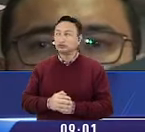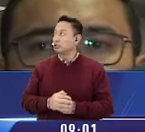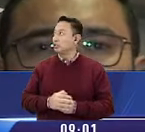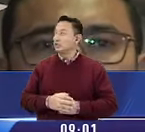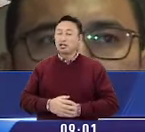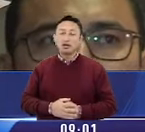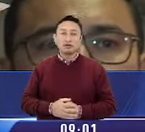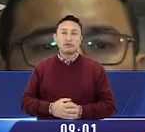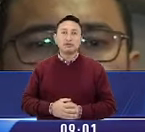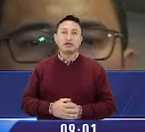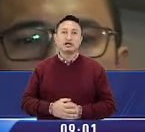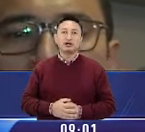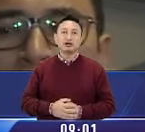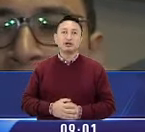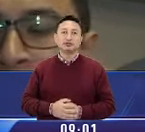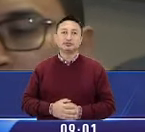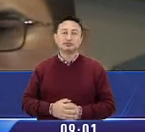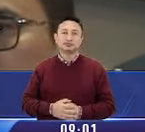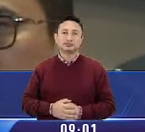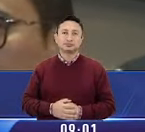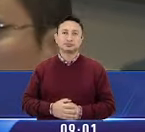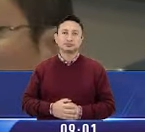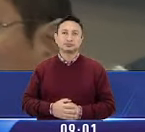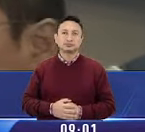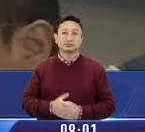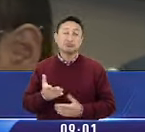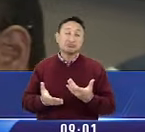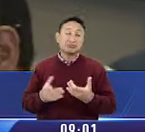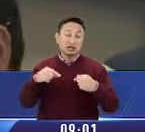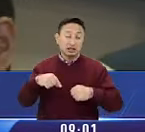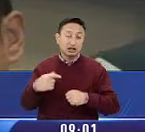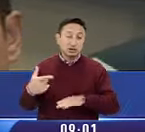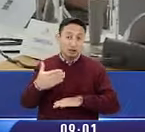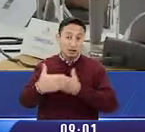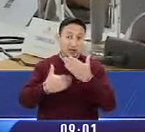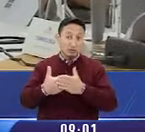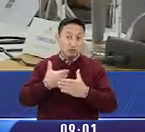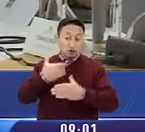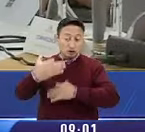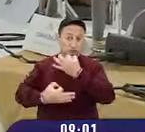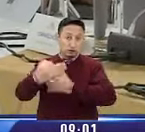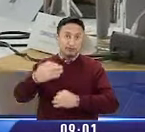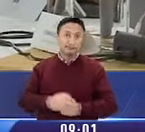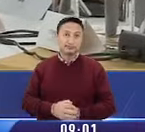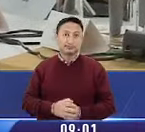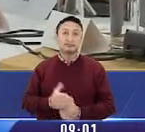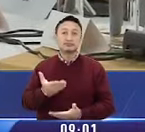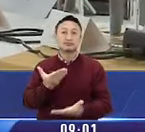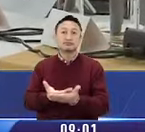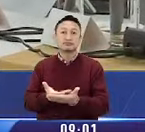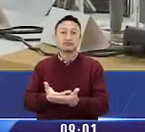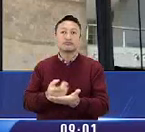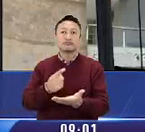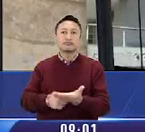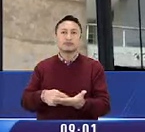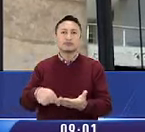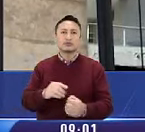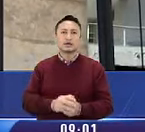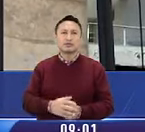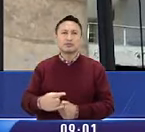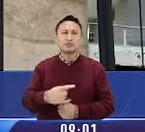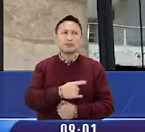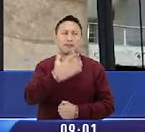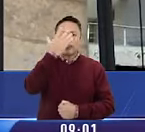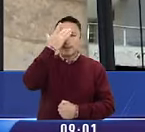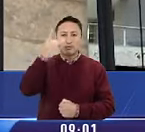acciones, estamos evaluando todo para después no descartamos tomar acciones judiciales, como usted dice. Poniendo sobre la mesa de análisis el porqué, las tarifas